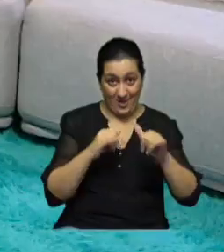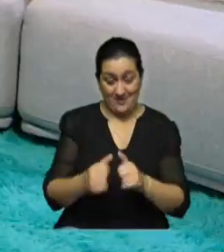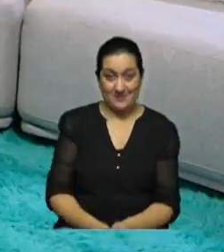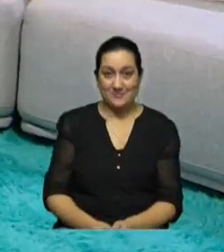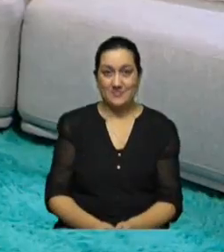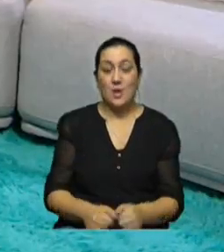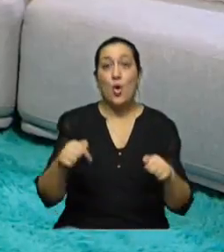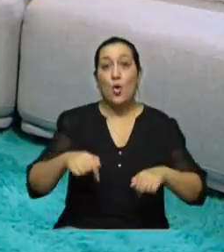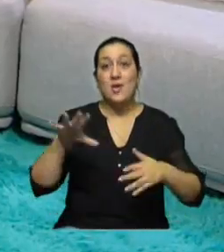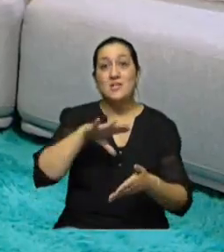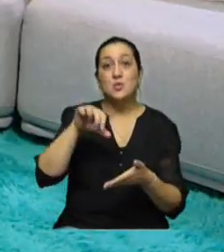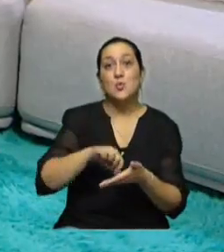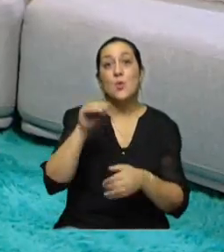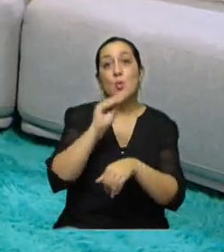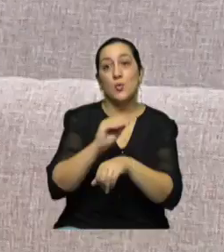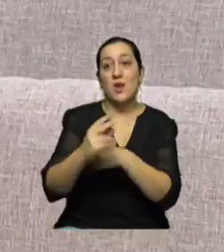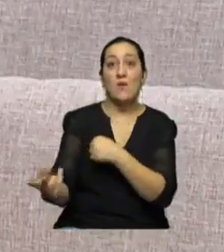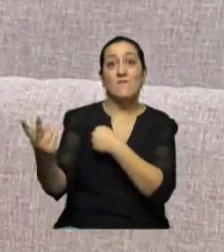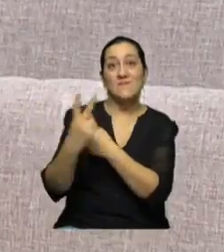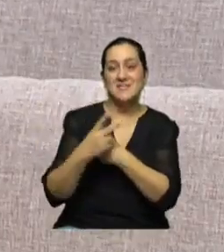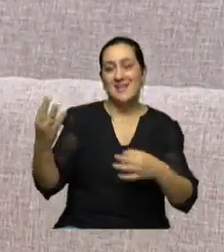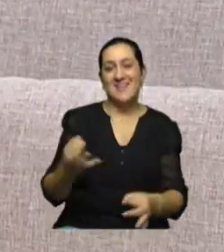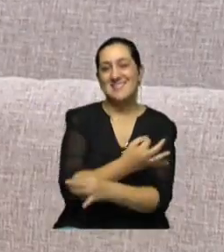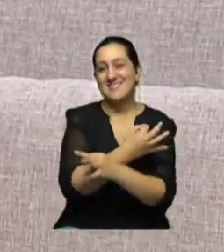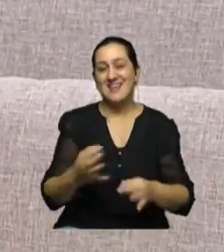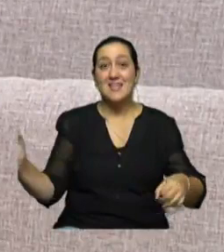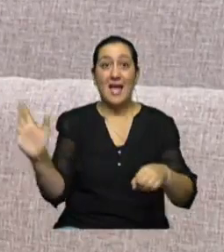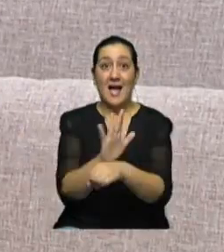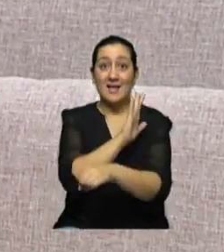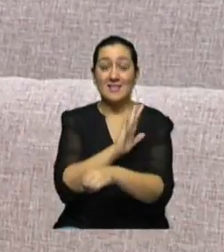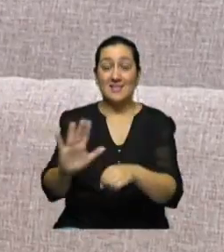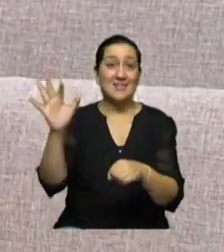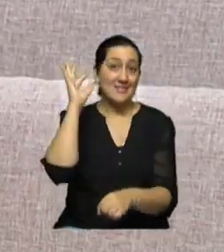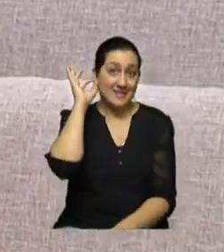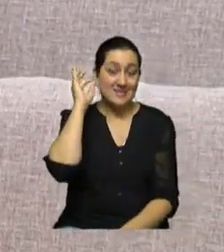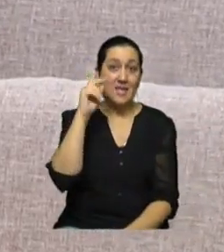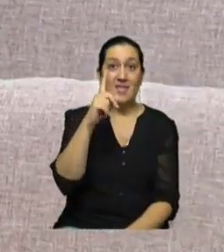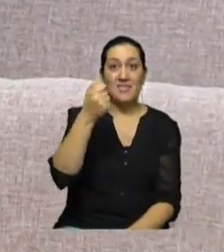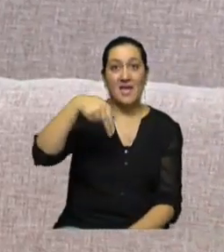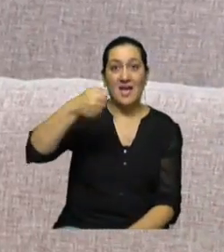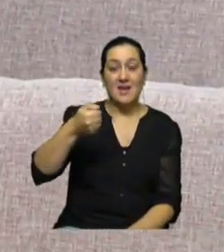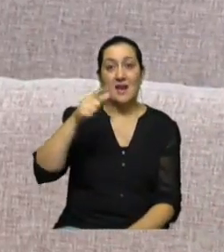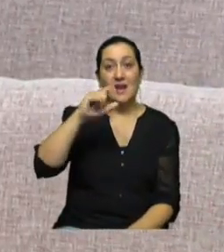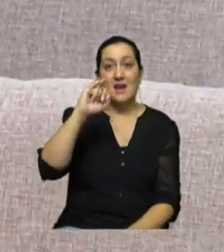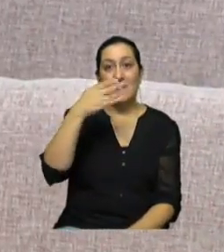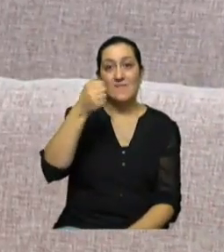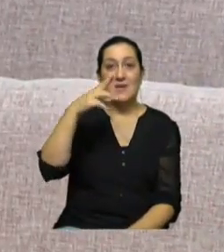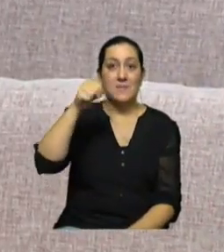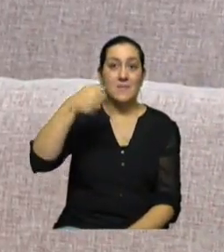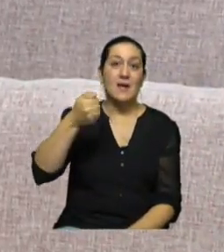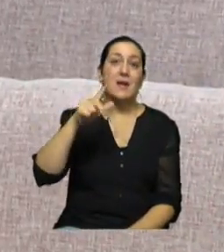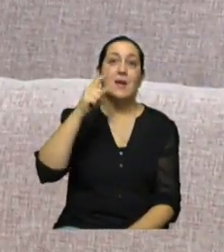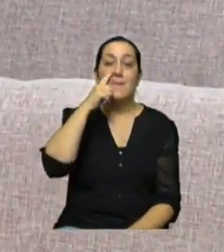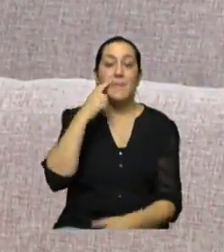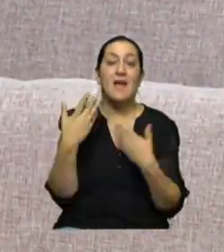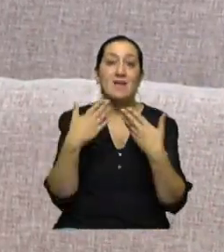Ciudad Cultural, hoy nos visita la excelentísima actriz, colega Dana Lieberman, para hablar de su obra Anami, la